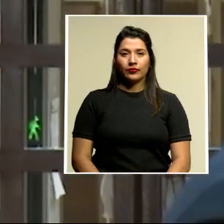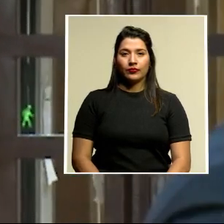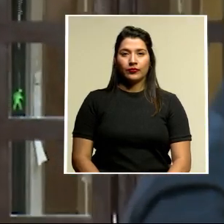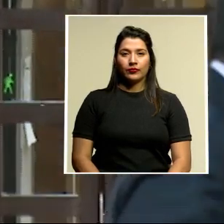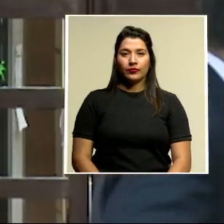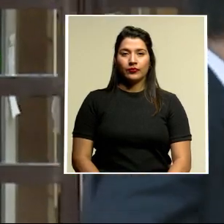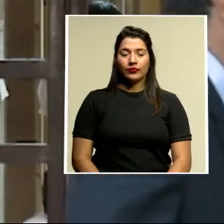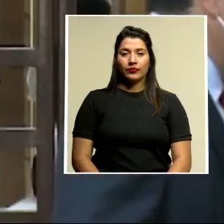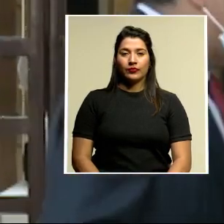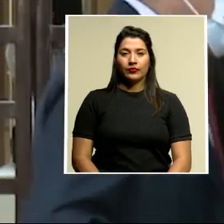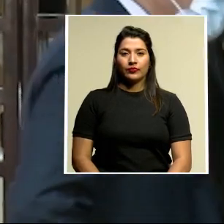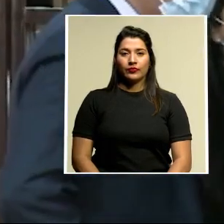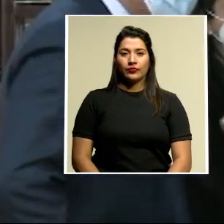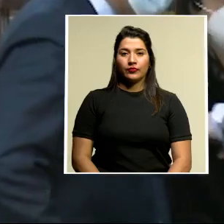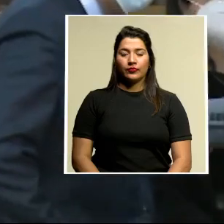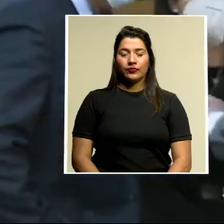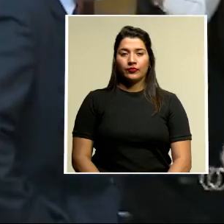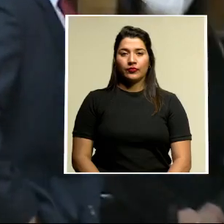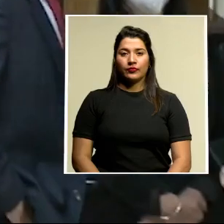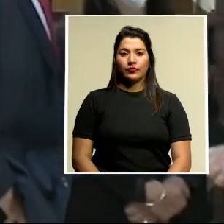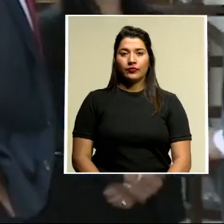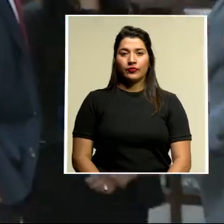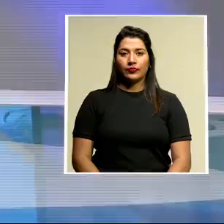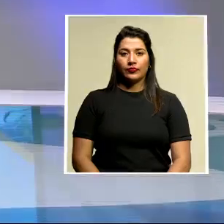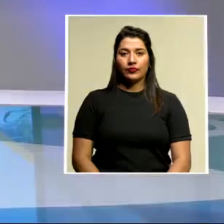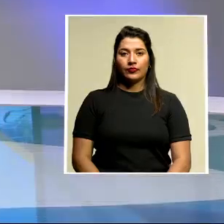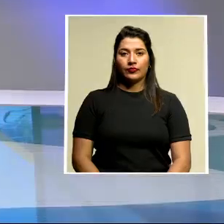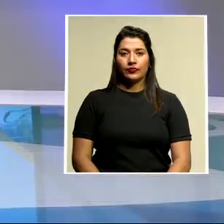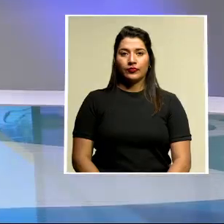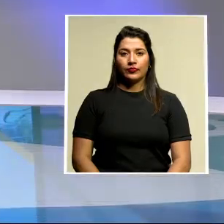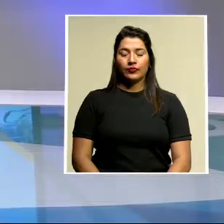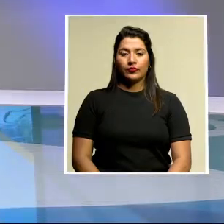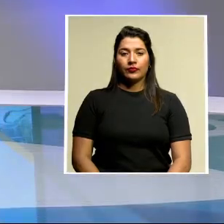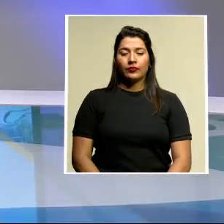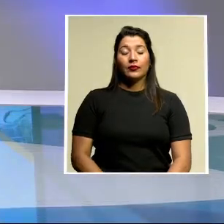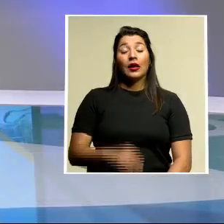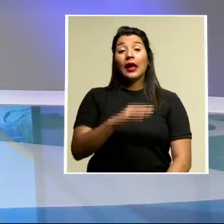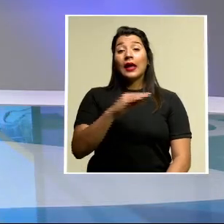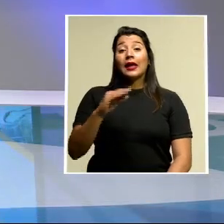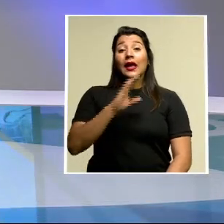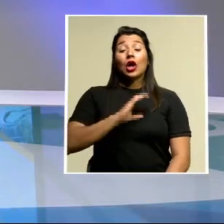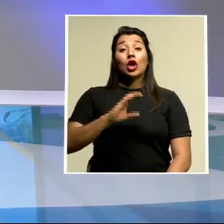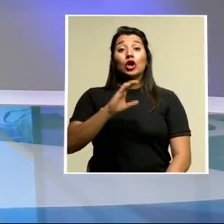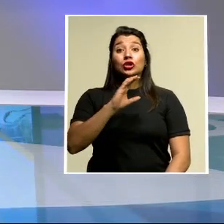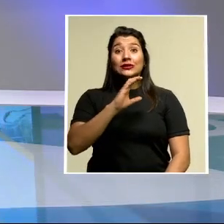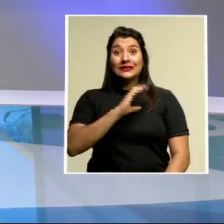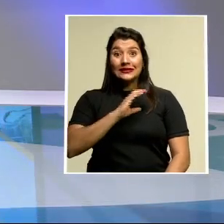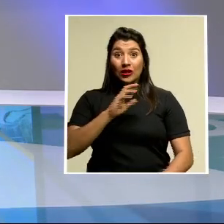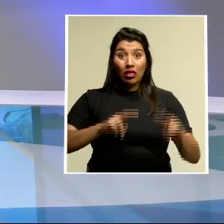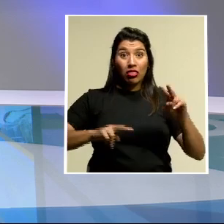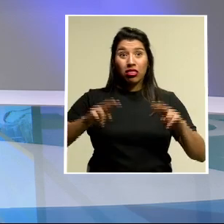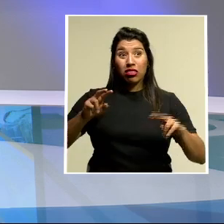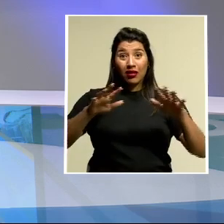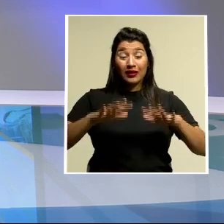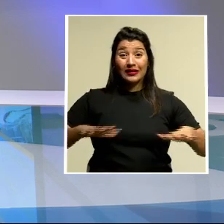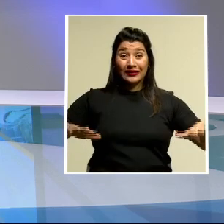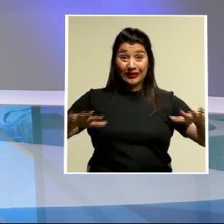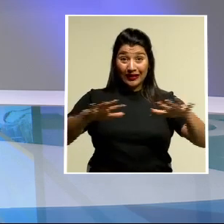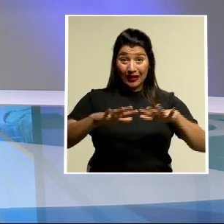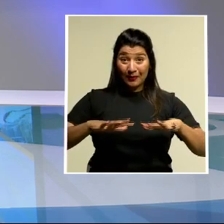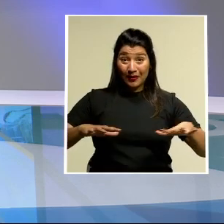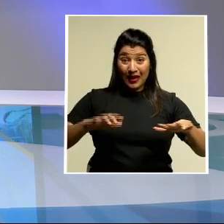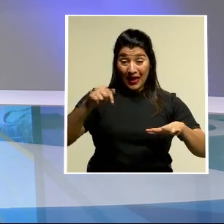apelaciones tanto de la Fiscalía como también de algunos abogados defensores sobre las quejas planteadas en torno a la resolución de la audiencia de